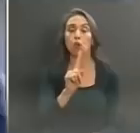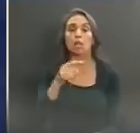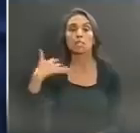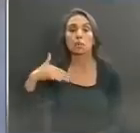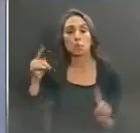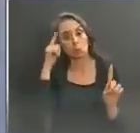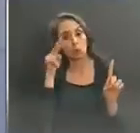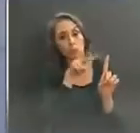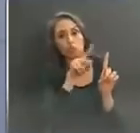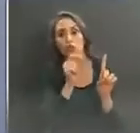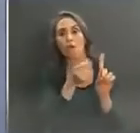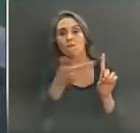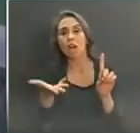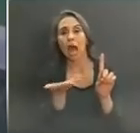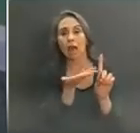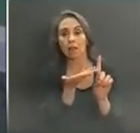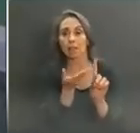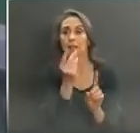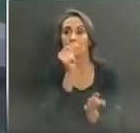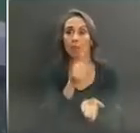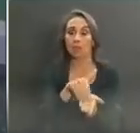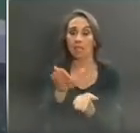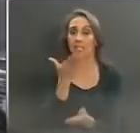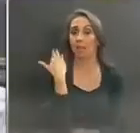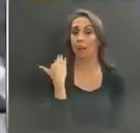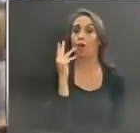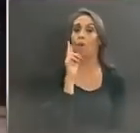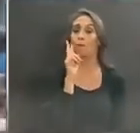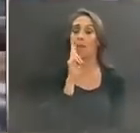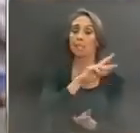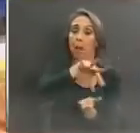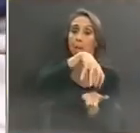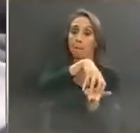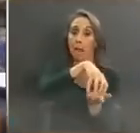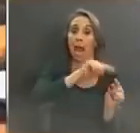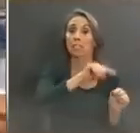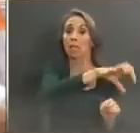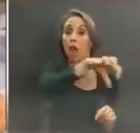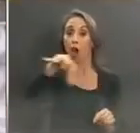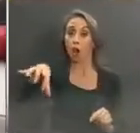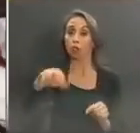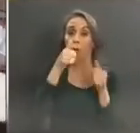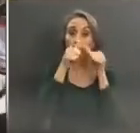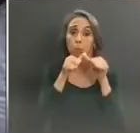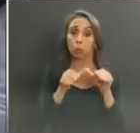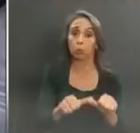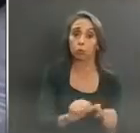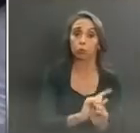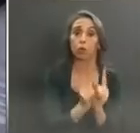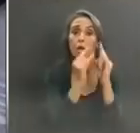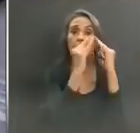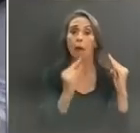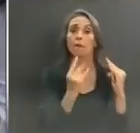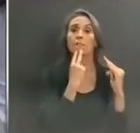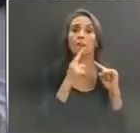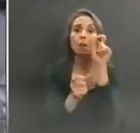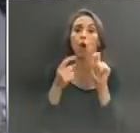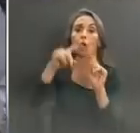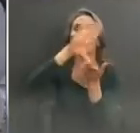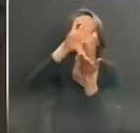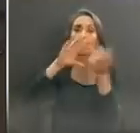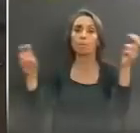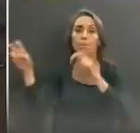nosotros. El desalojo de este viernes de una de las plazas que durante más tiempo se convirtió en un campamento de migrantes en pleno centro de la